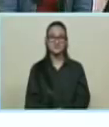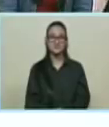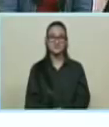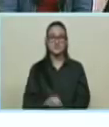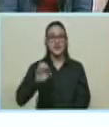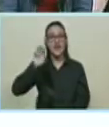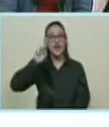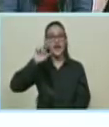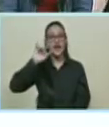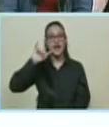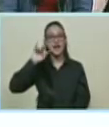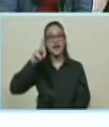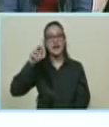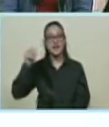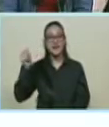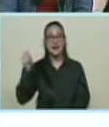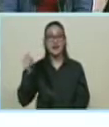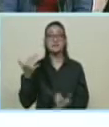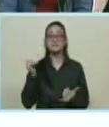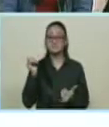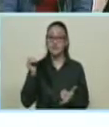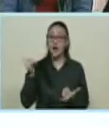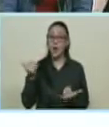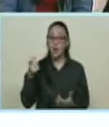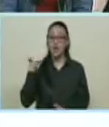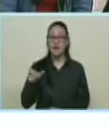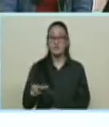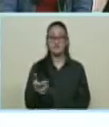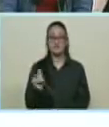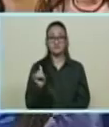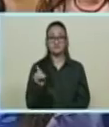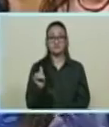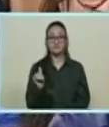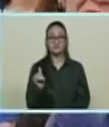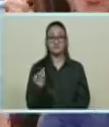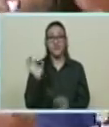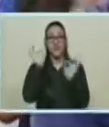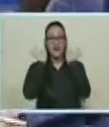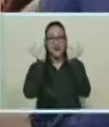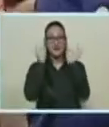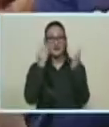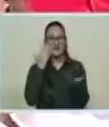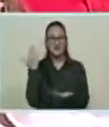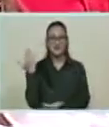Erika del Valle Faría Peña, que está con nosotros aquí, Erika.